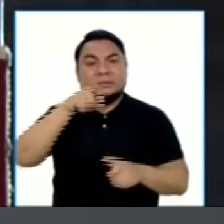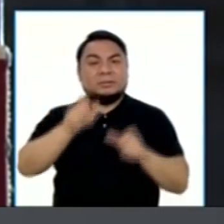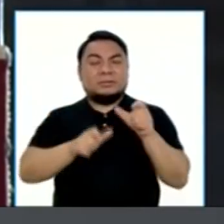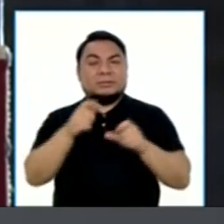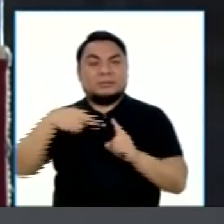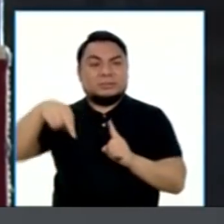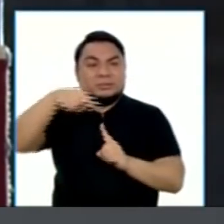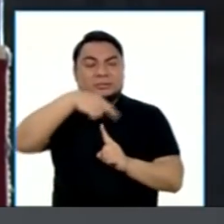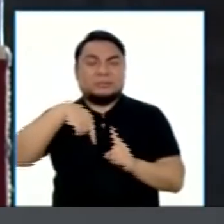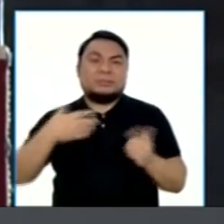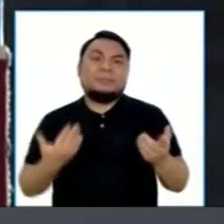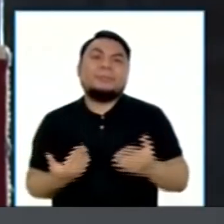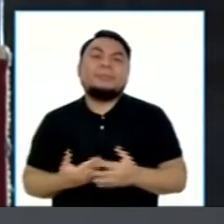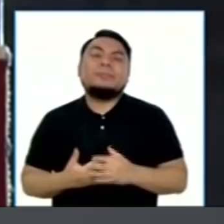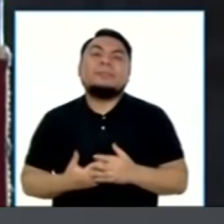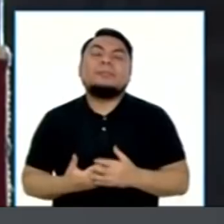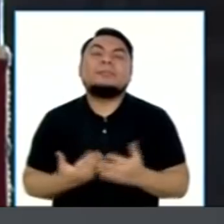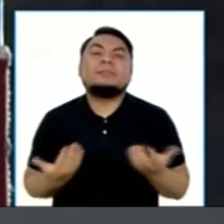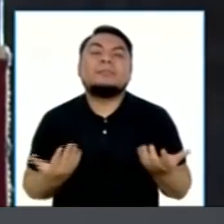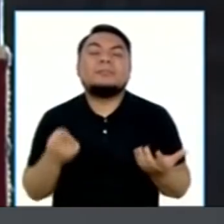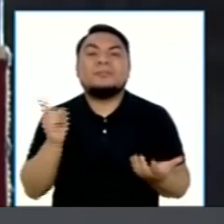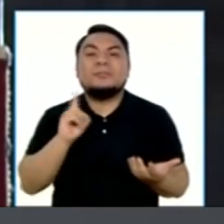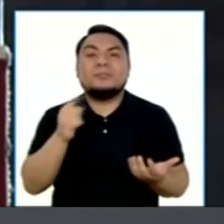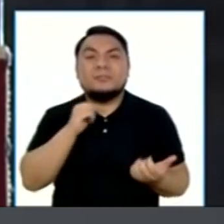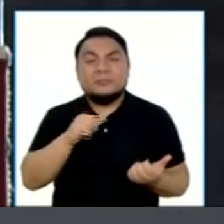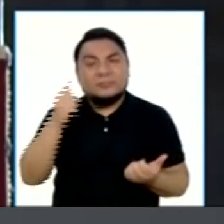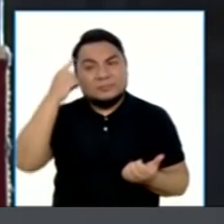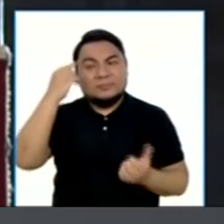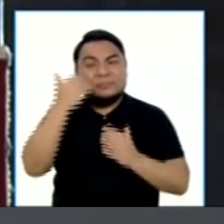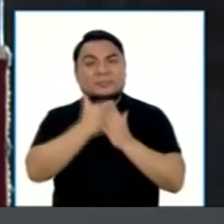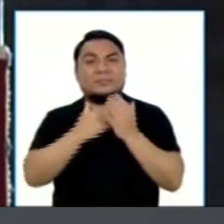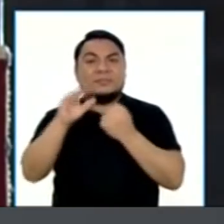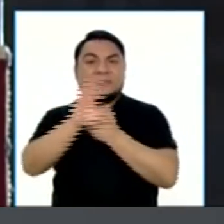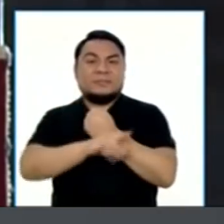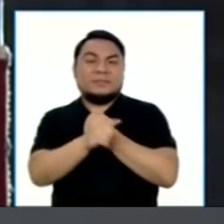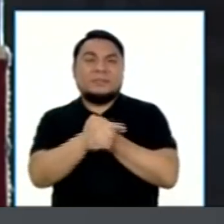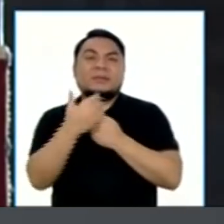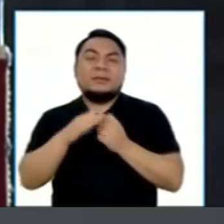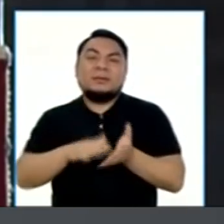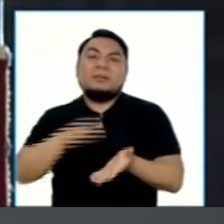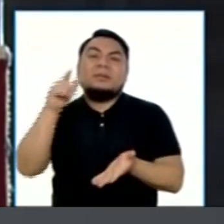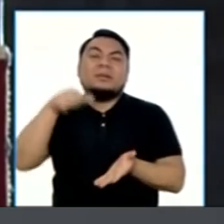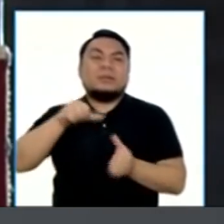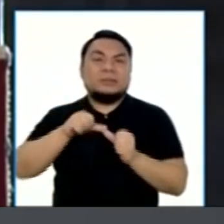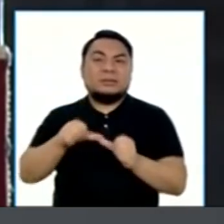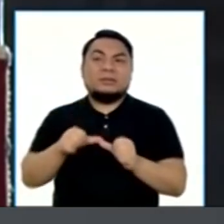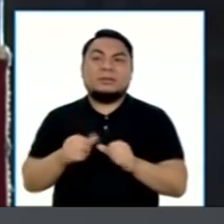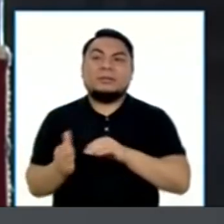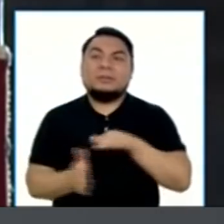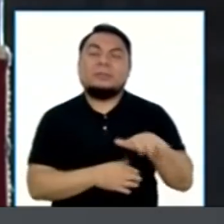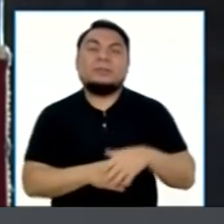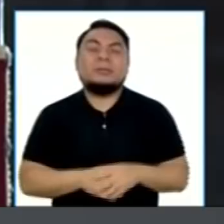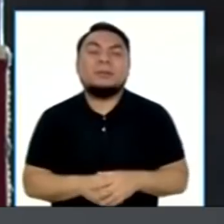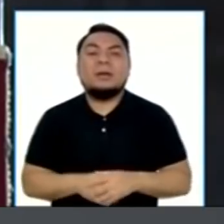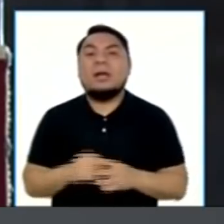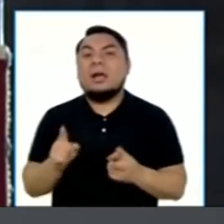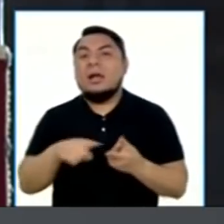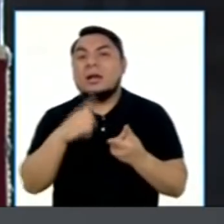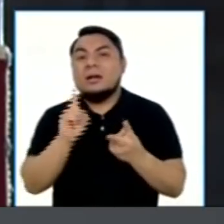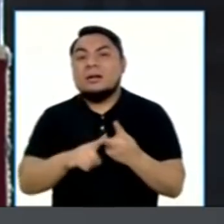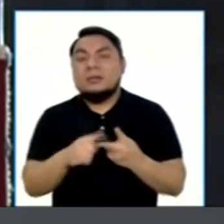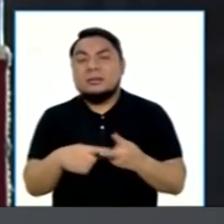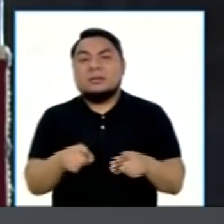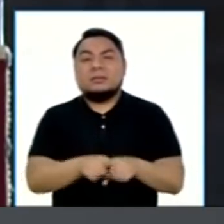personas alrededor el hecho de que no estén siguiendo las medidas indicadas, pero la gran mayoría las sigue. Por otro lado, hay una serie